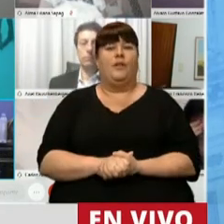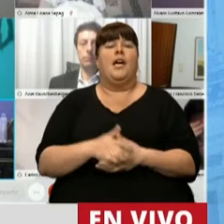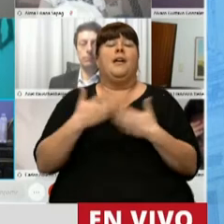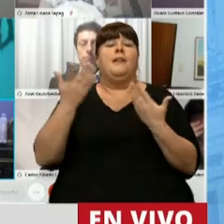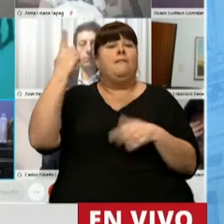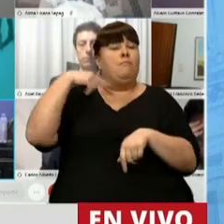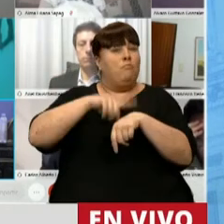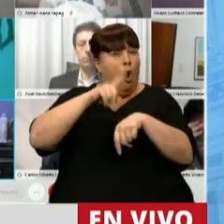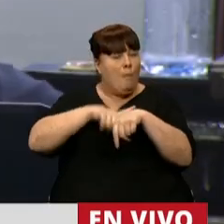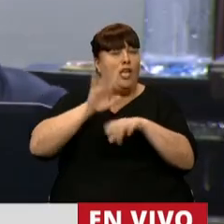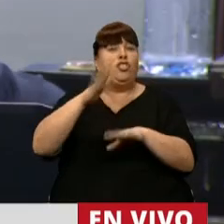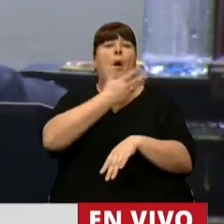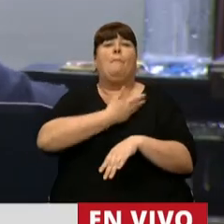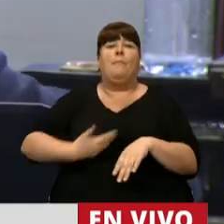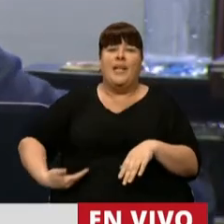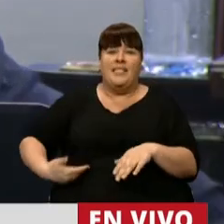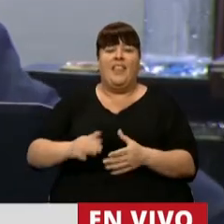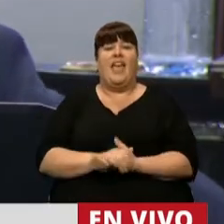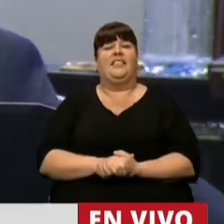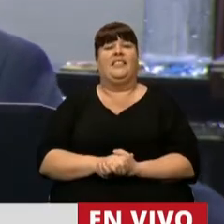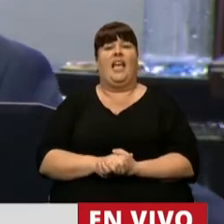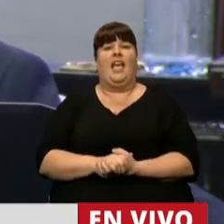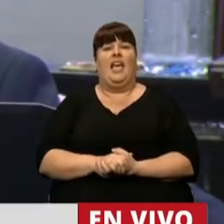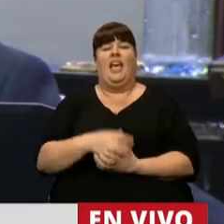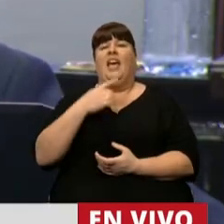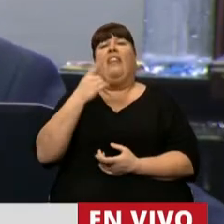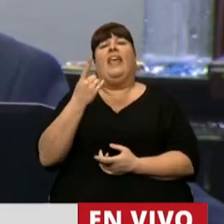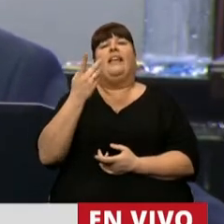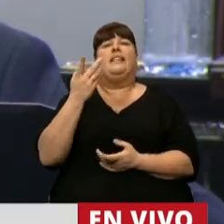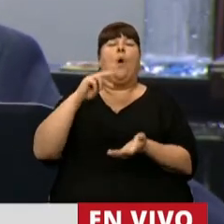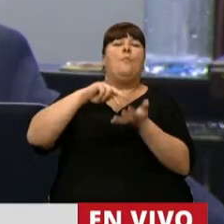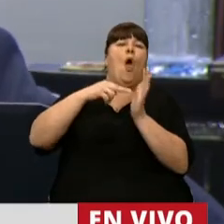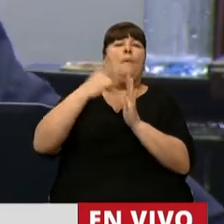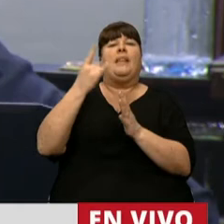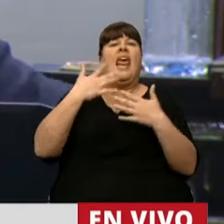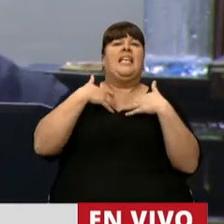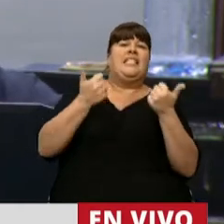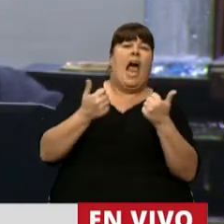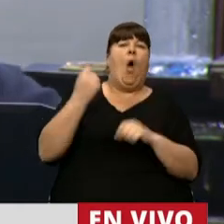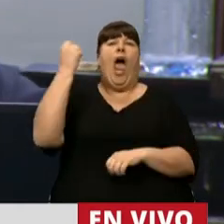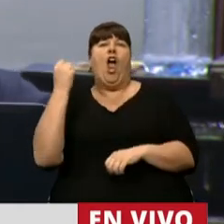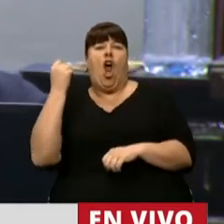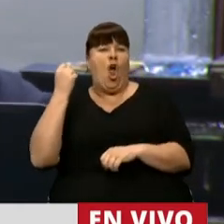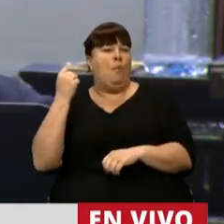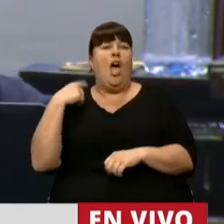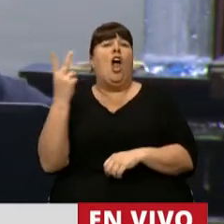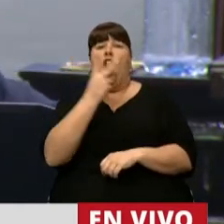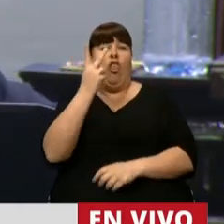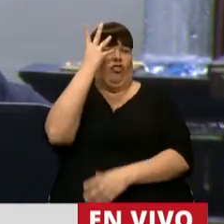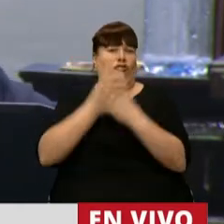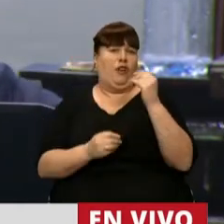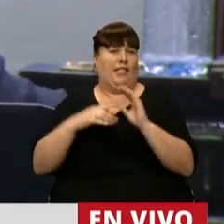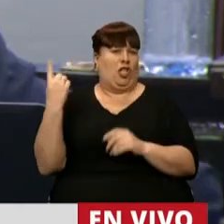entonces el presidente planteaba un falso dilema entre salud y economía, pues fallamos en